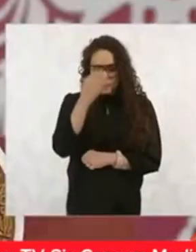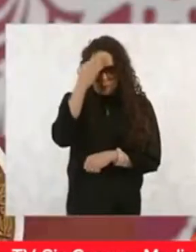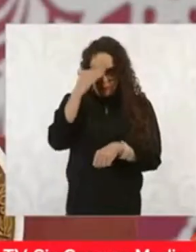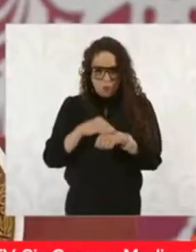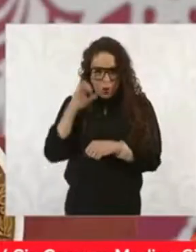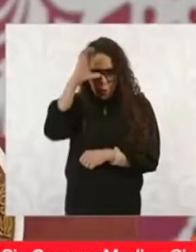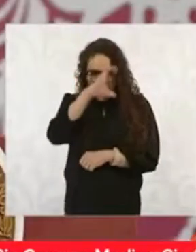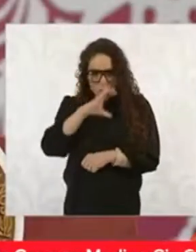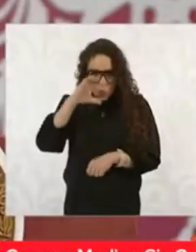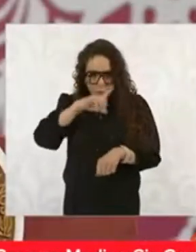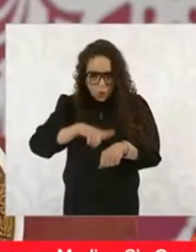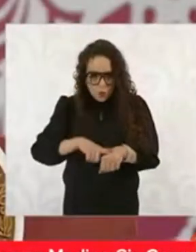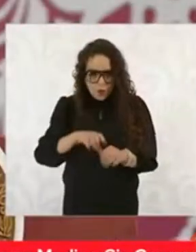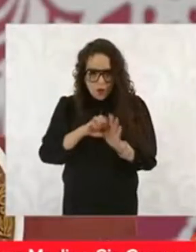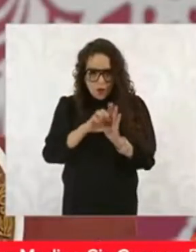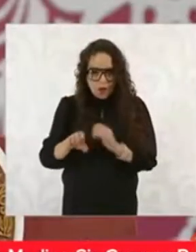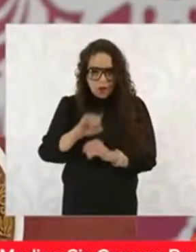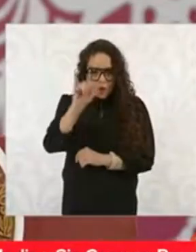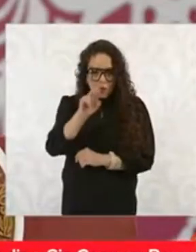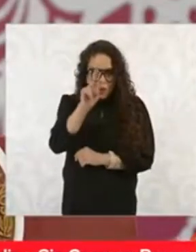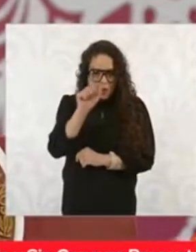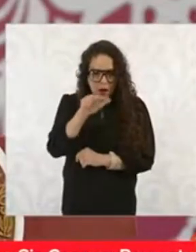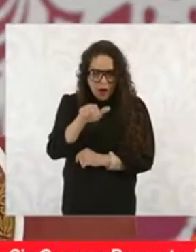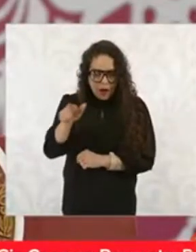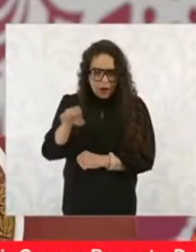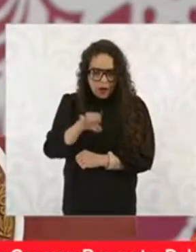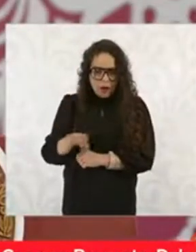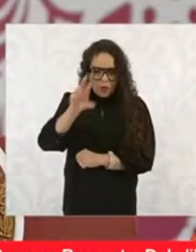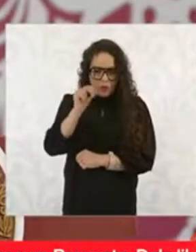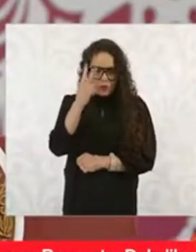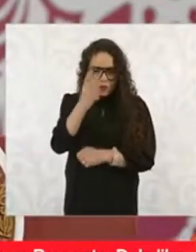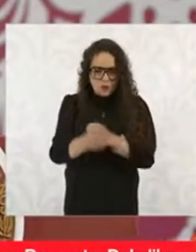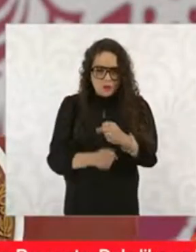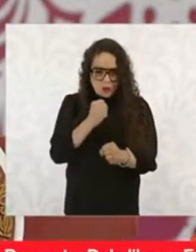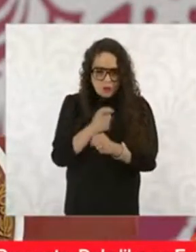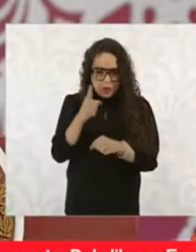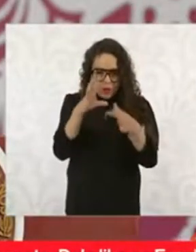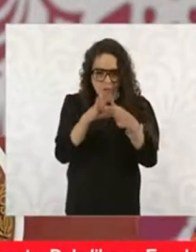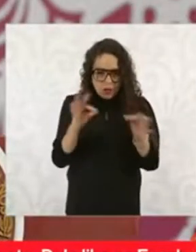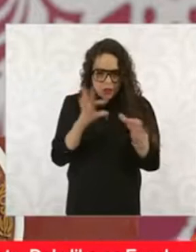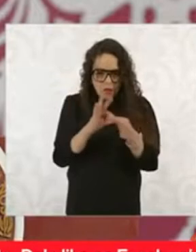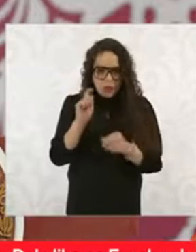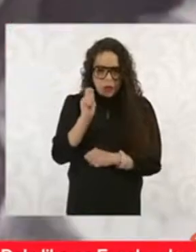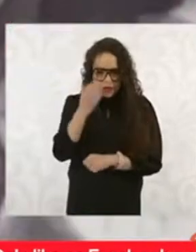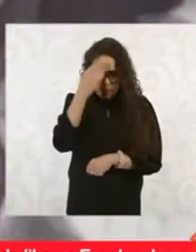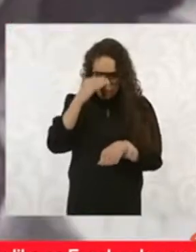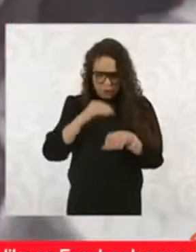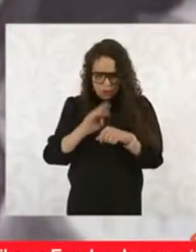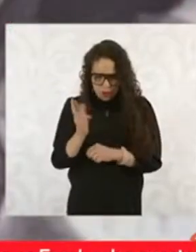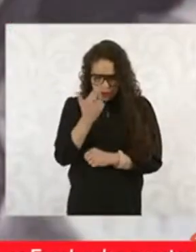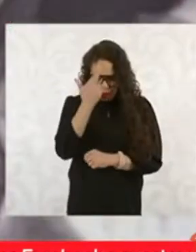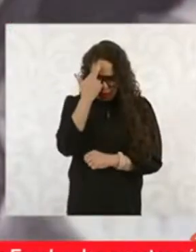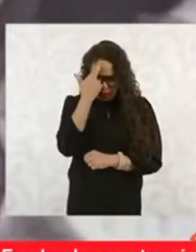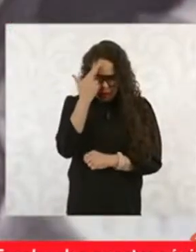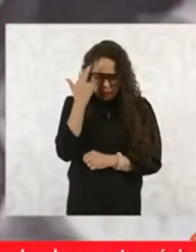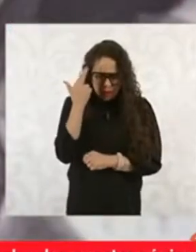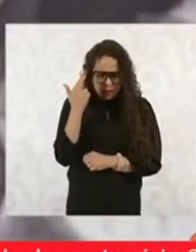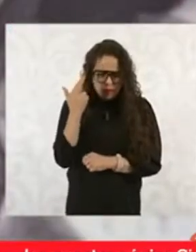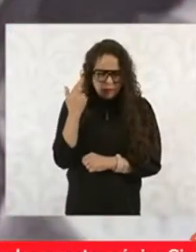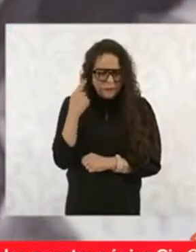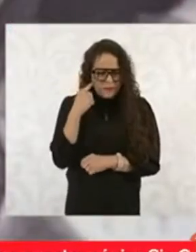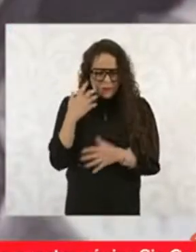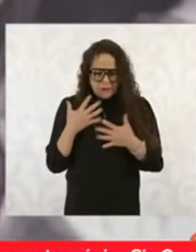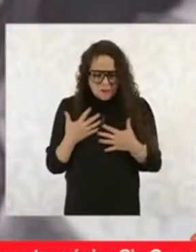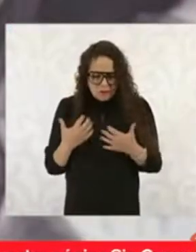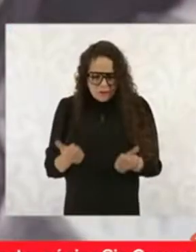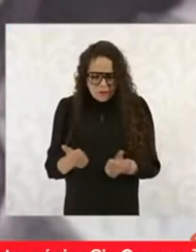Por ejemplo, doña Juana, una mujer yaqui de 82 años, relató el recuerdo de lo que le contaban sus padres cuando regresaban